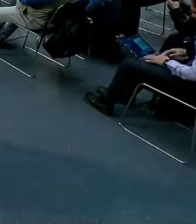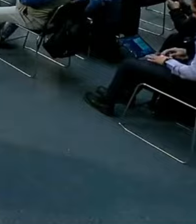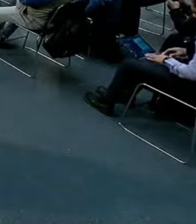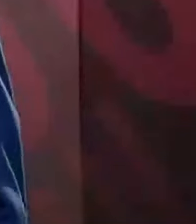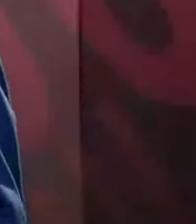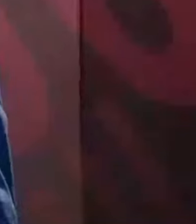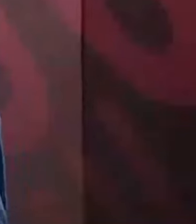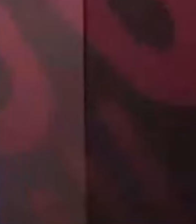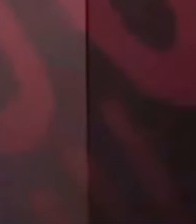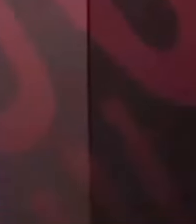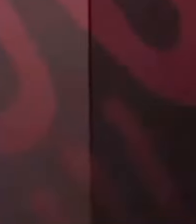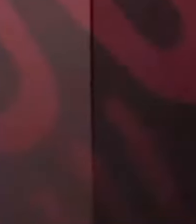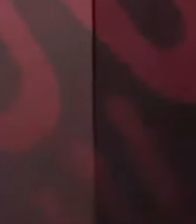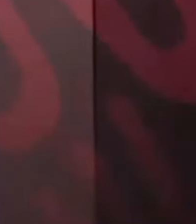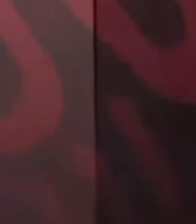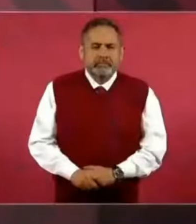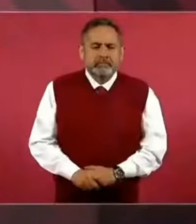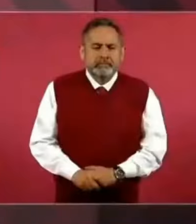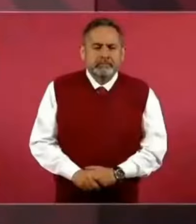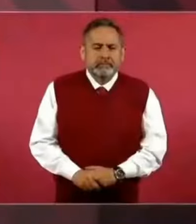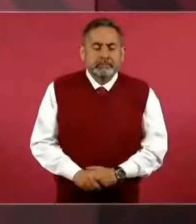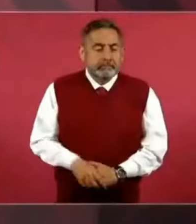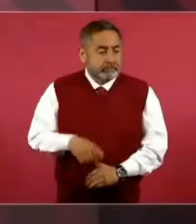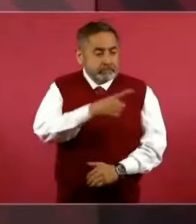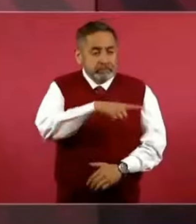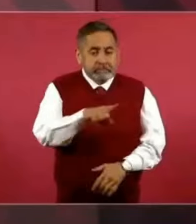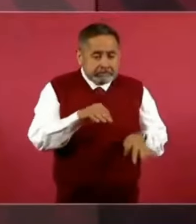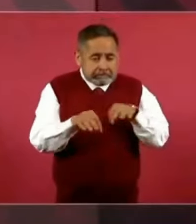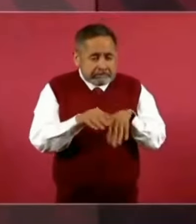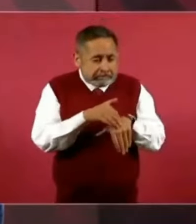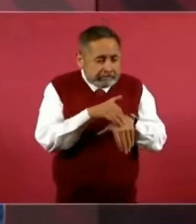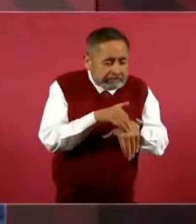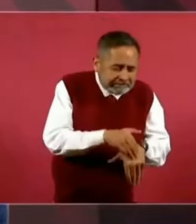no se dejen, porque